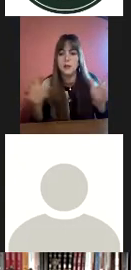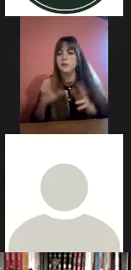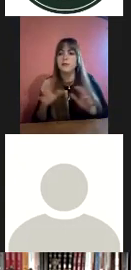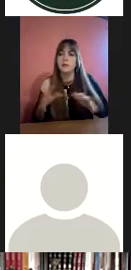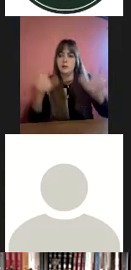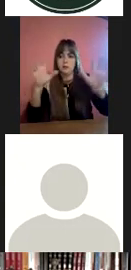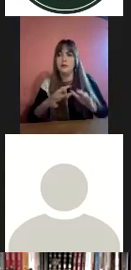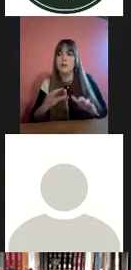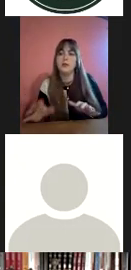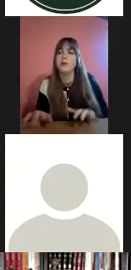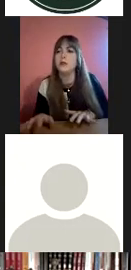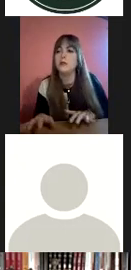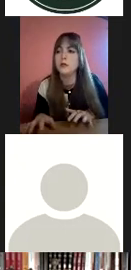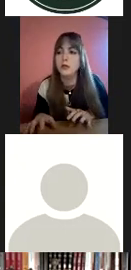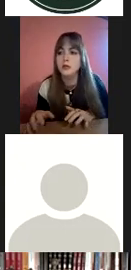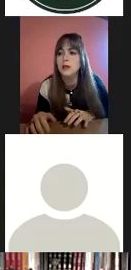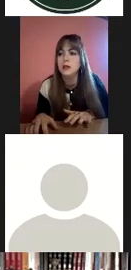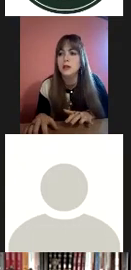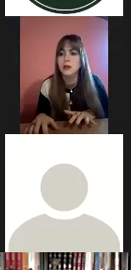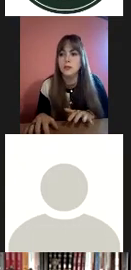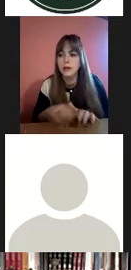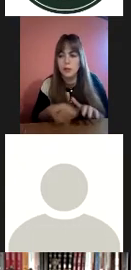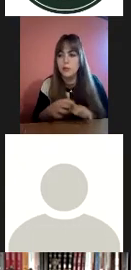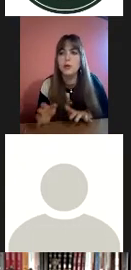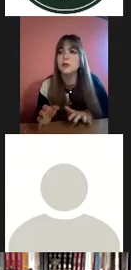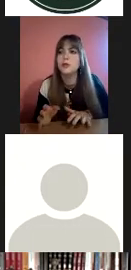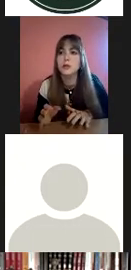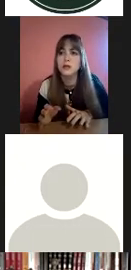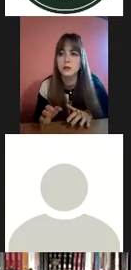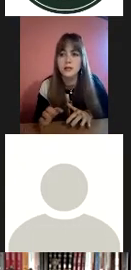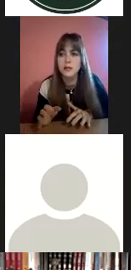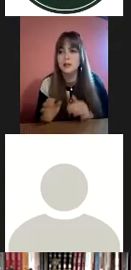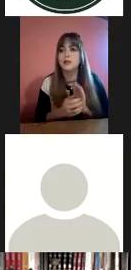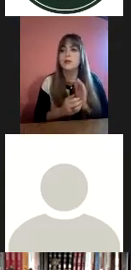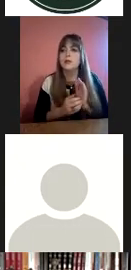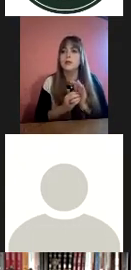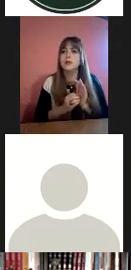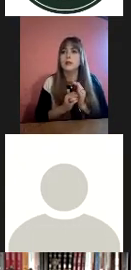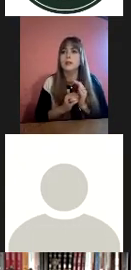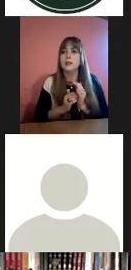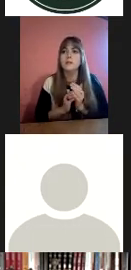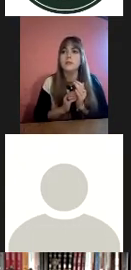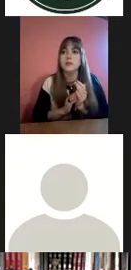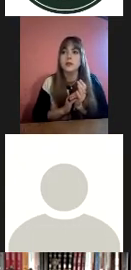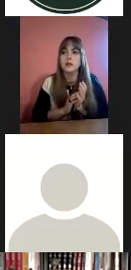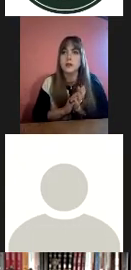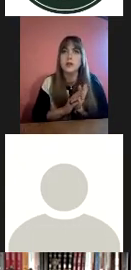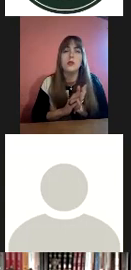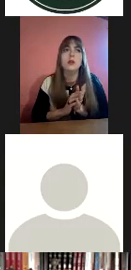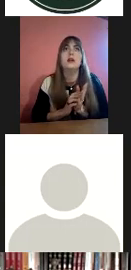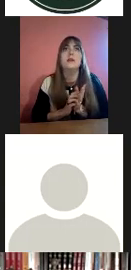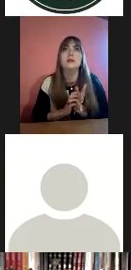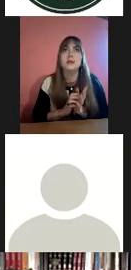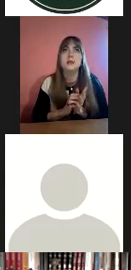llenas de los mismos rasguños y con pozos, de vivir ahí adentro, ¿no? Uno no se imagina